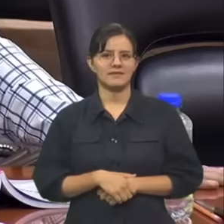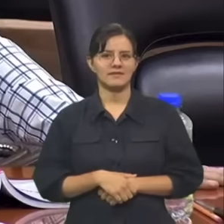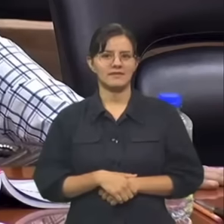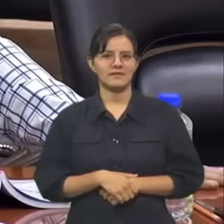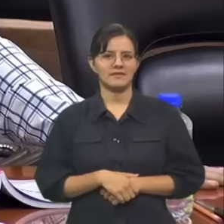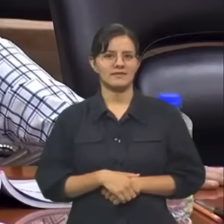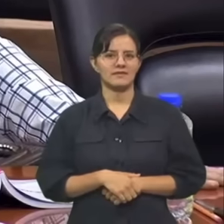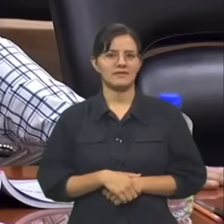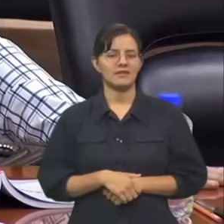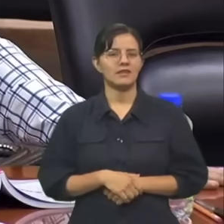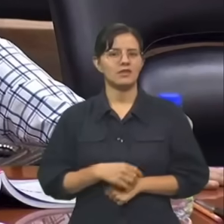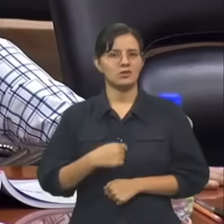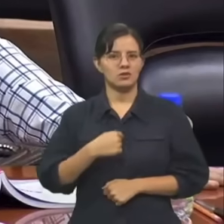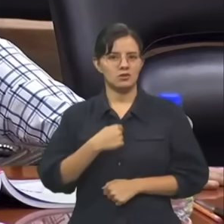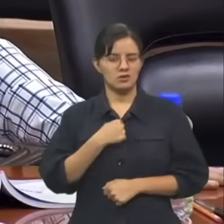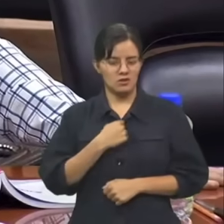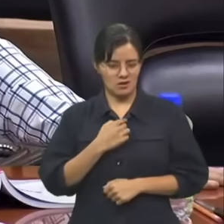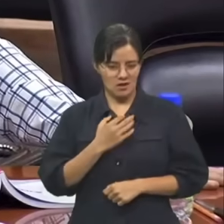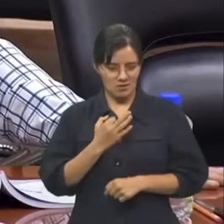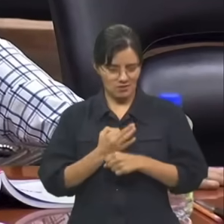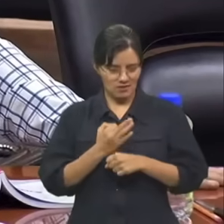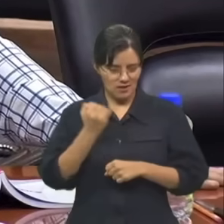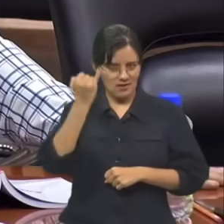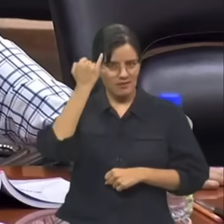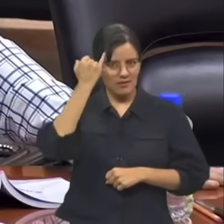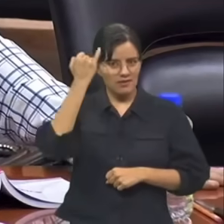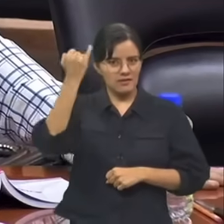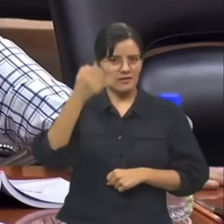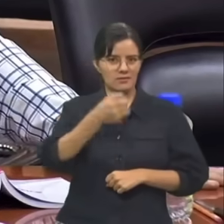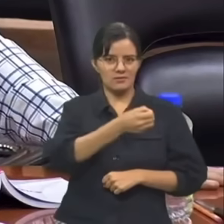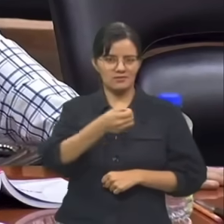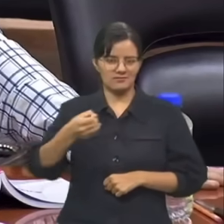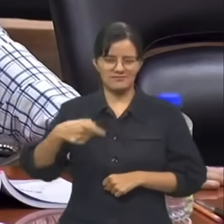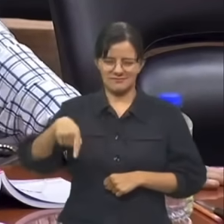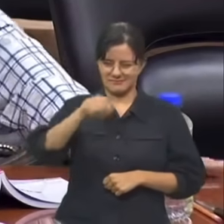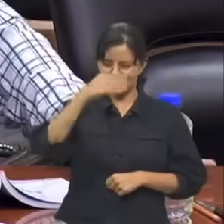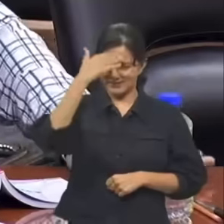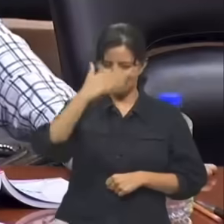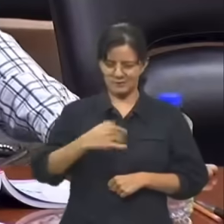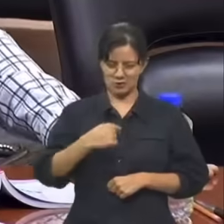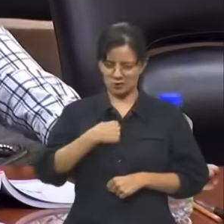estoy tratando de ordenar mis ideas Ya ve que soy muy